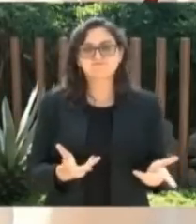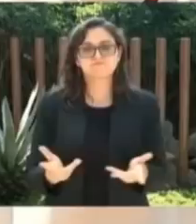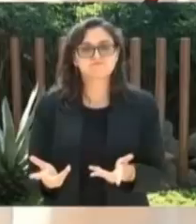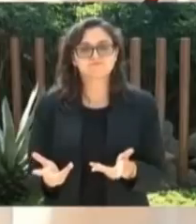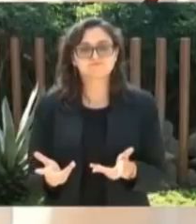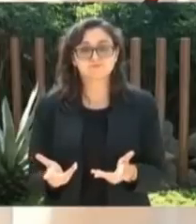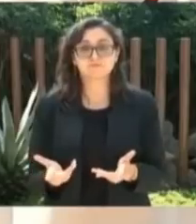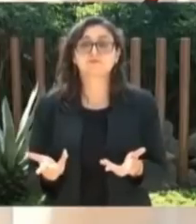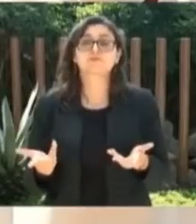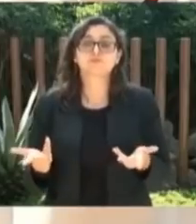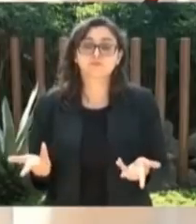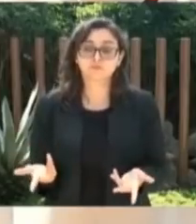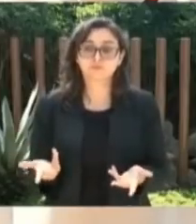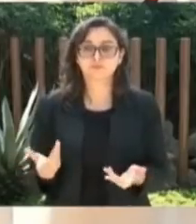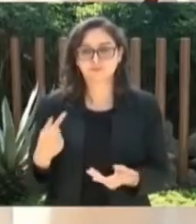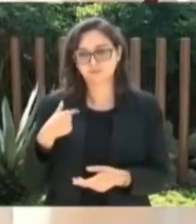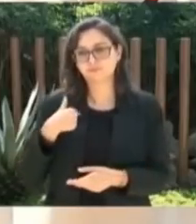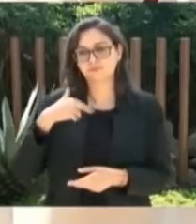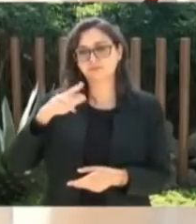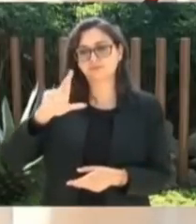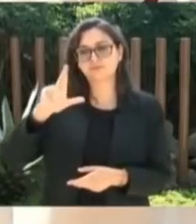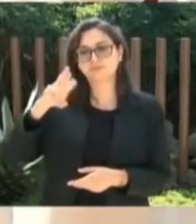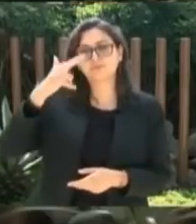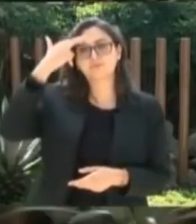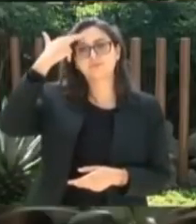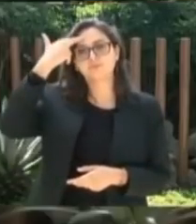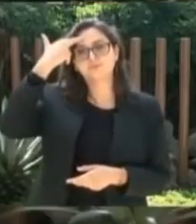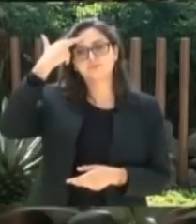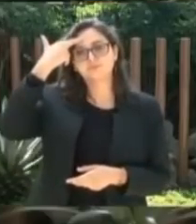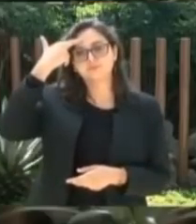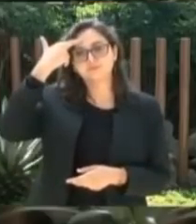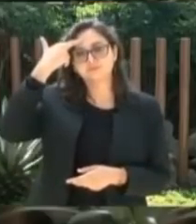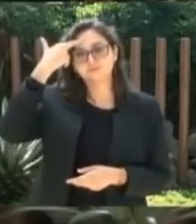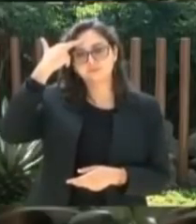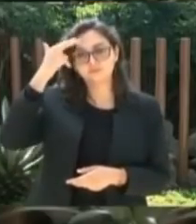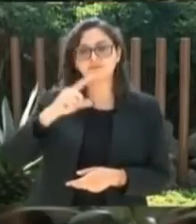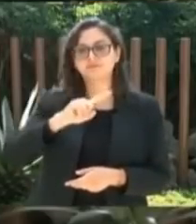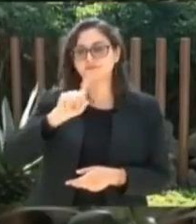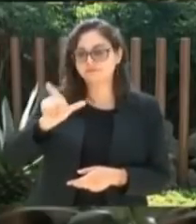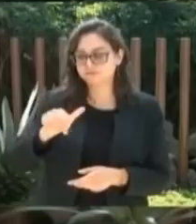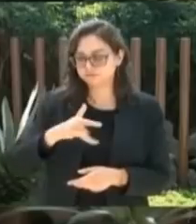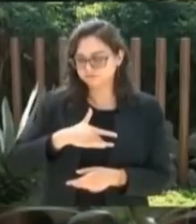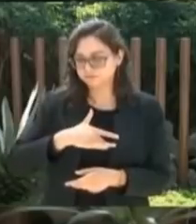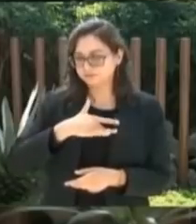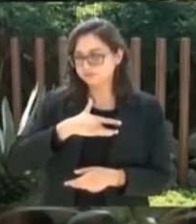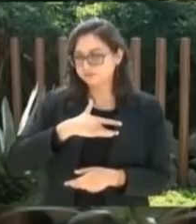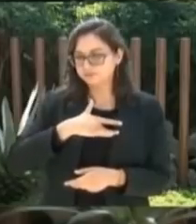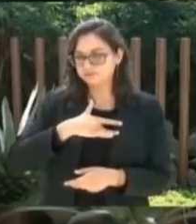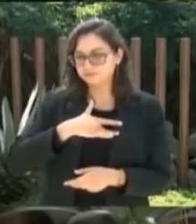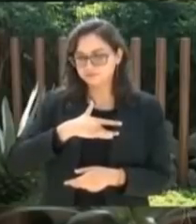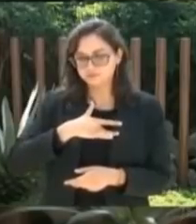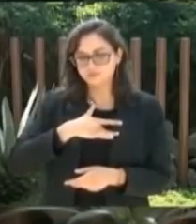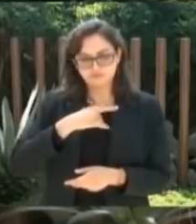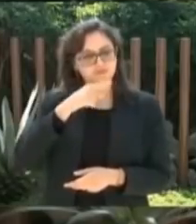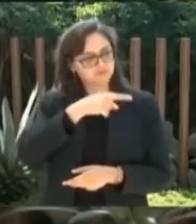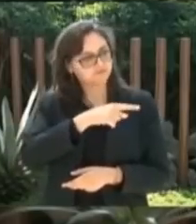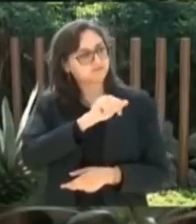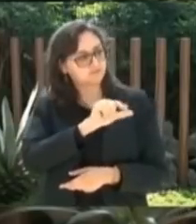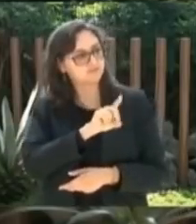Entonces, recuerdo que se llegó el consenso de que Andrés